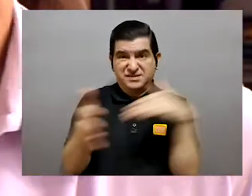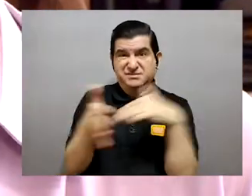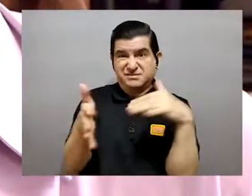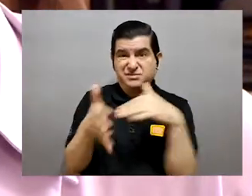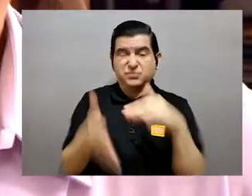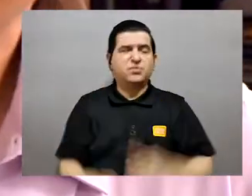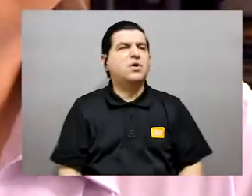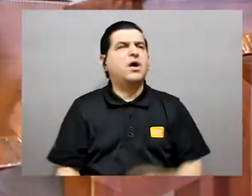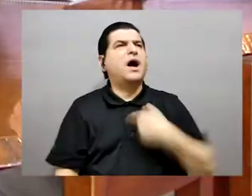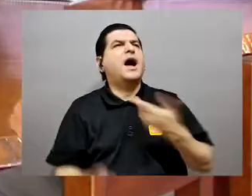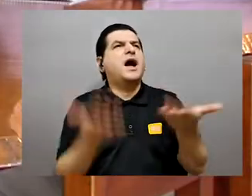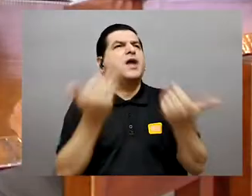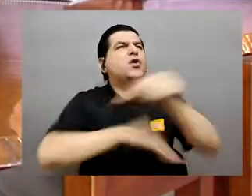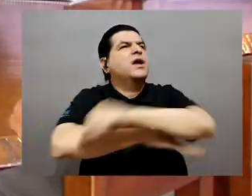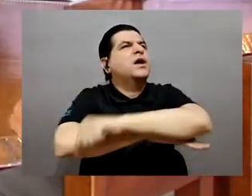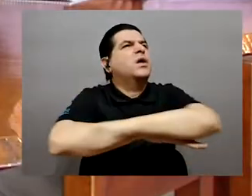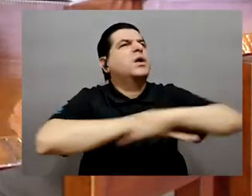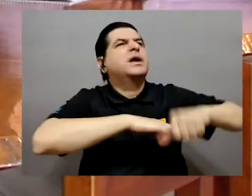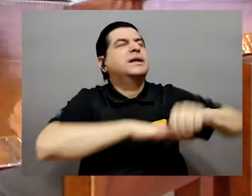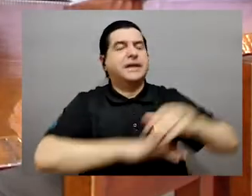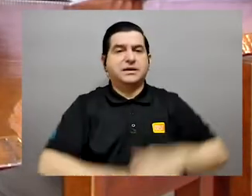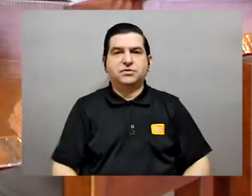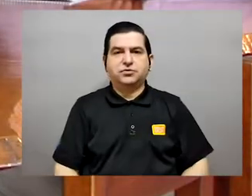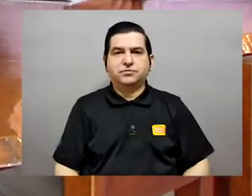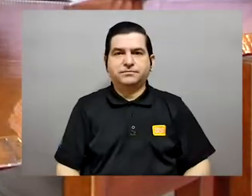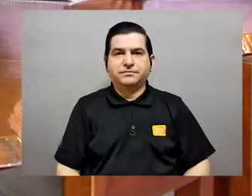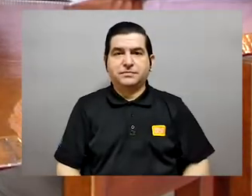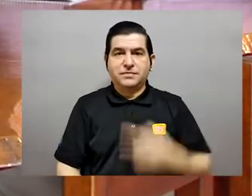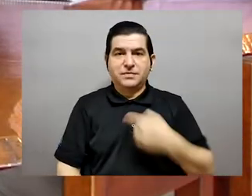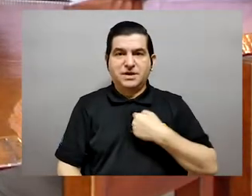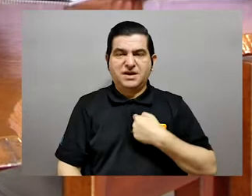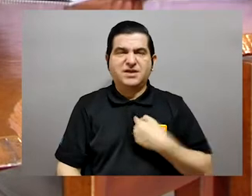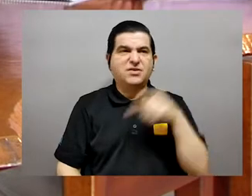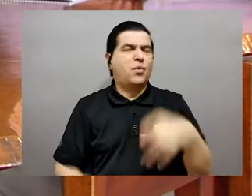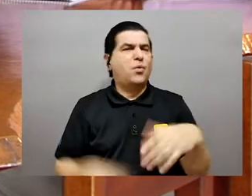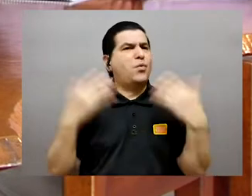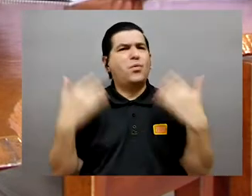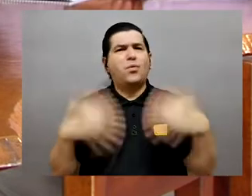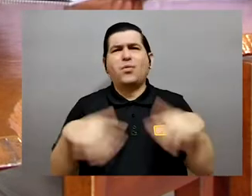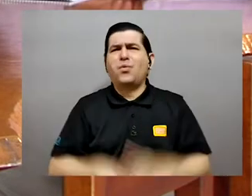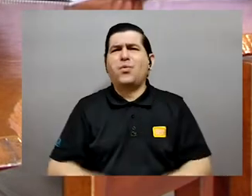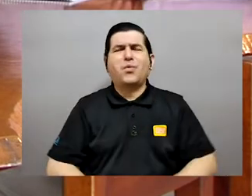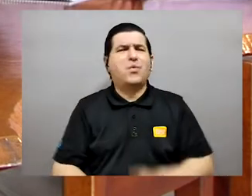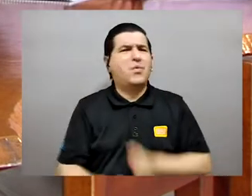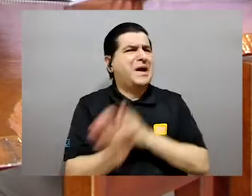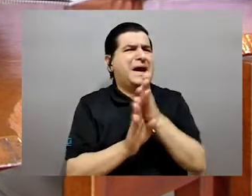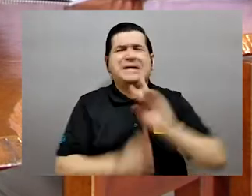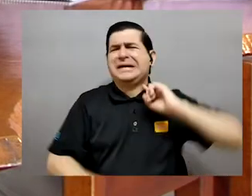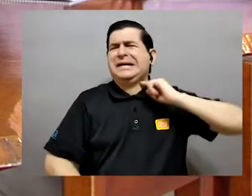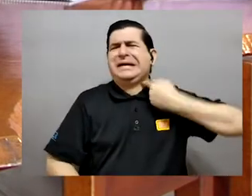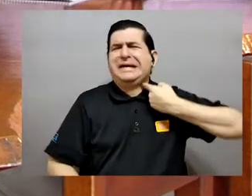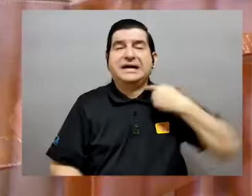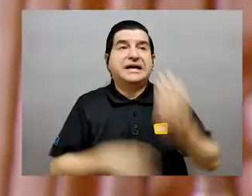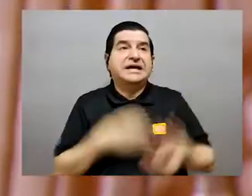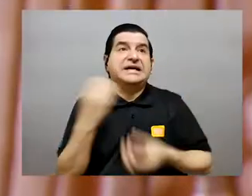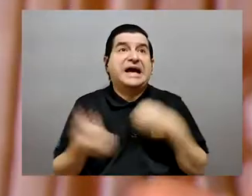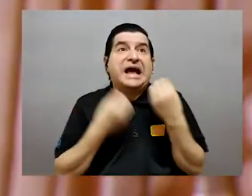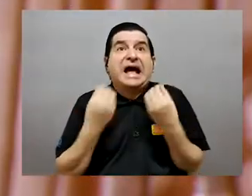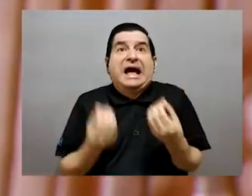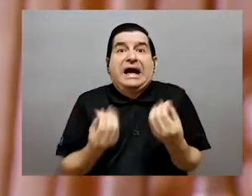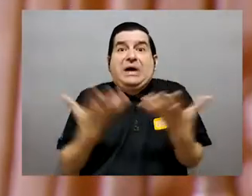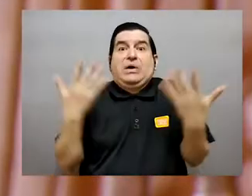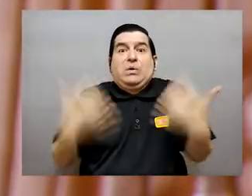Bueno, cuénteme entonces, ¿cómo es que da ese salto a Bellas Artes? Sí, ya yo estando en la universidad, yo visitaba todas las